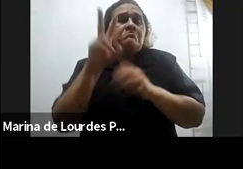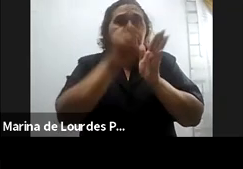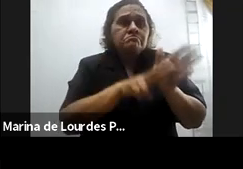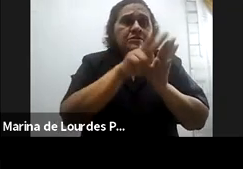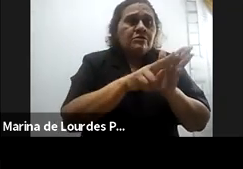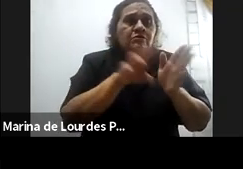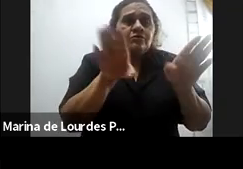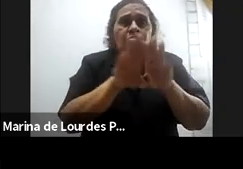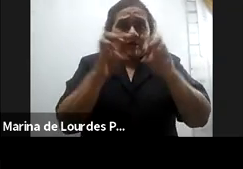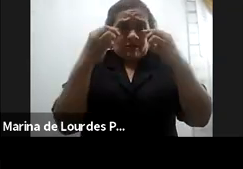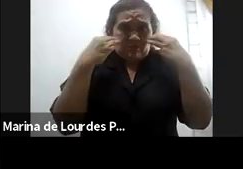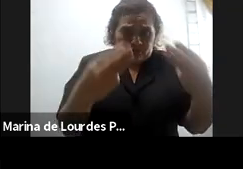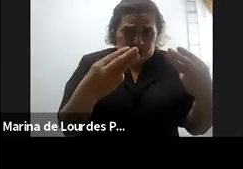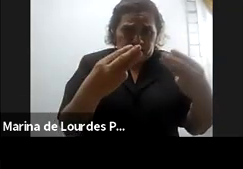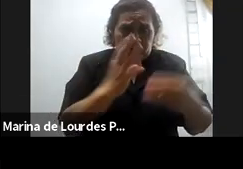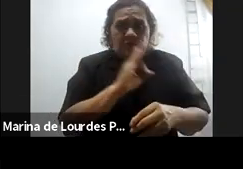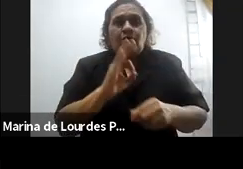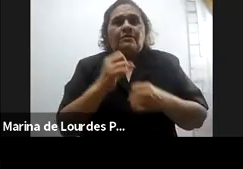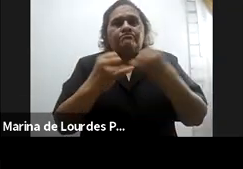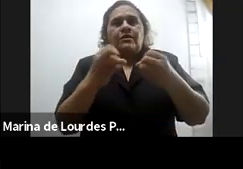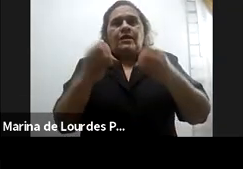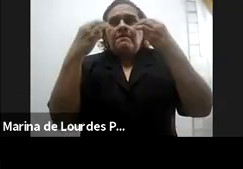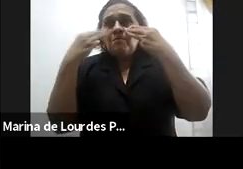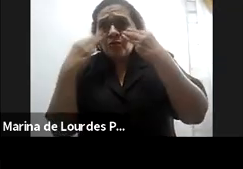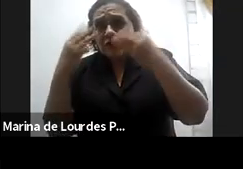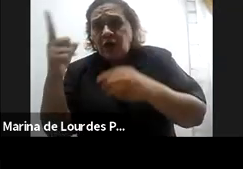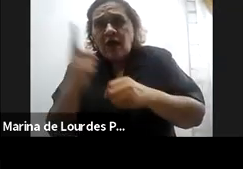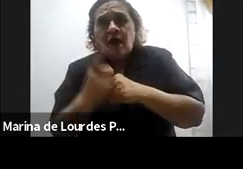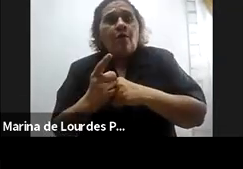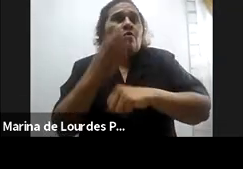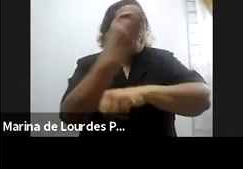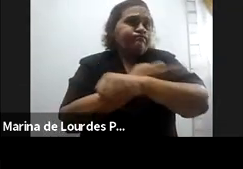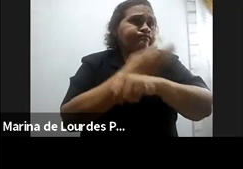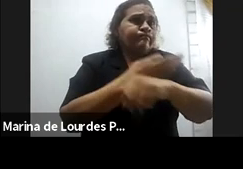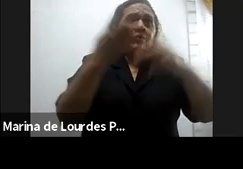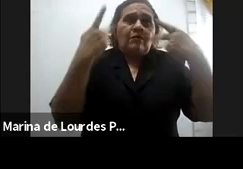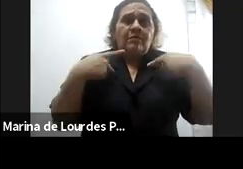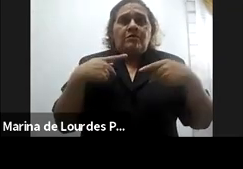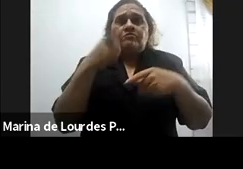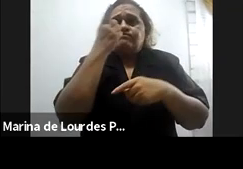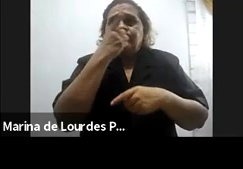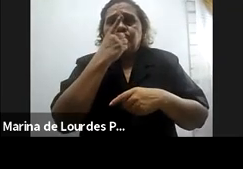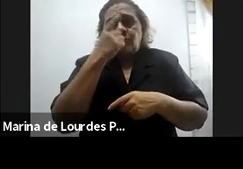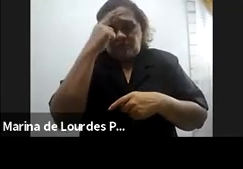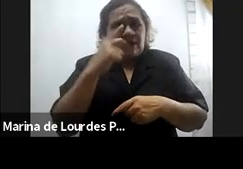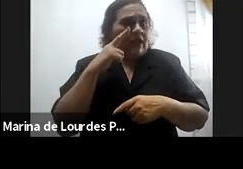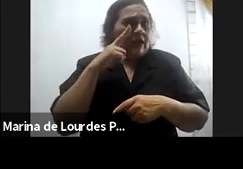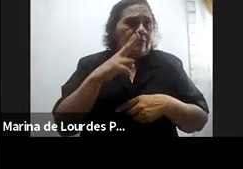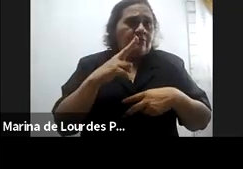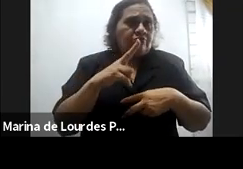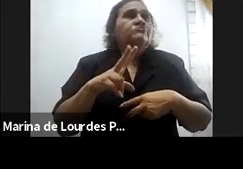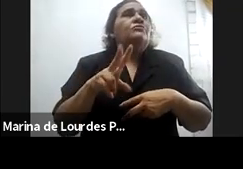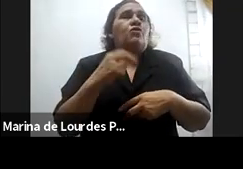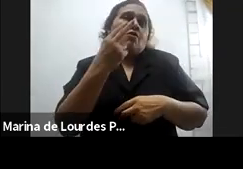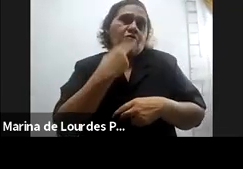les acabo de poner, que le pueden ustedes mostrar a una persona que viva con diabetes para que sea de su utilidad, ¿no? Y pues